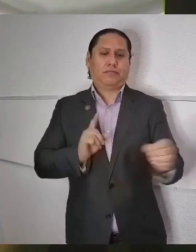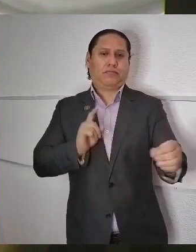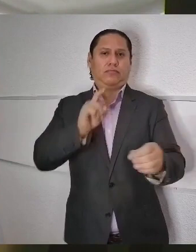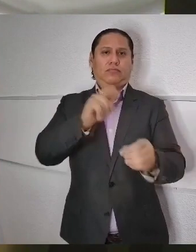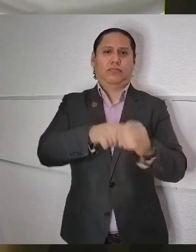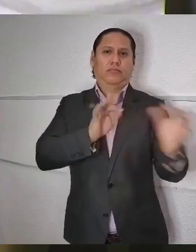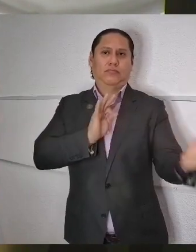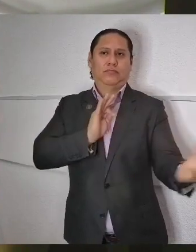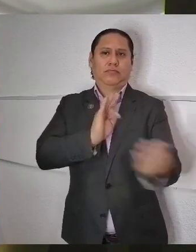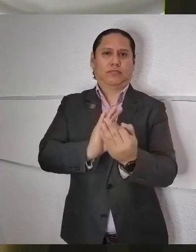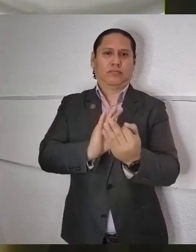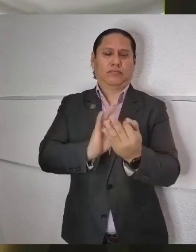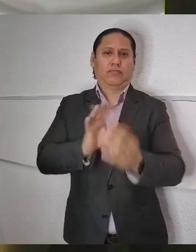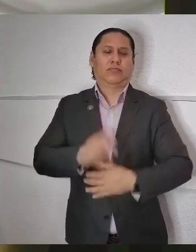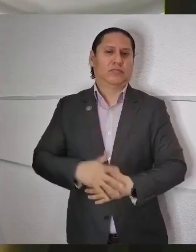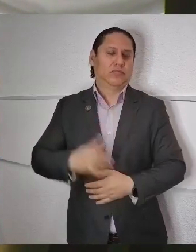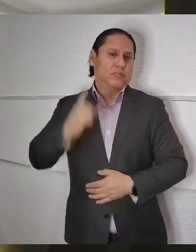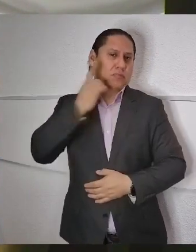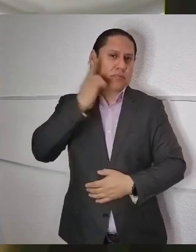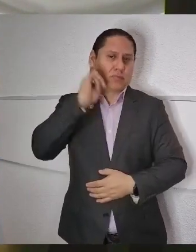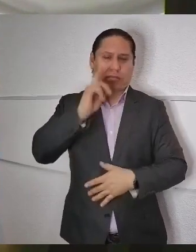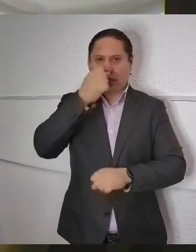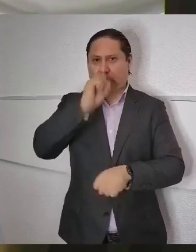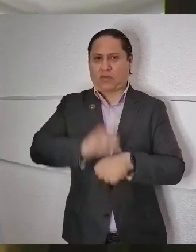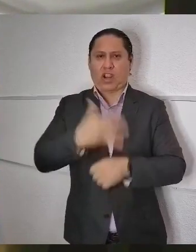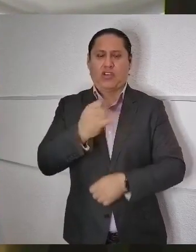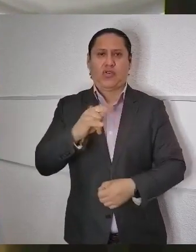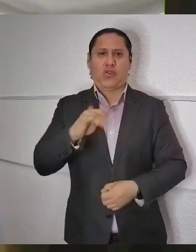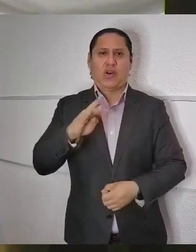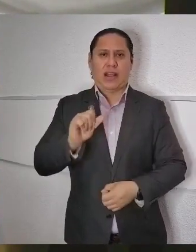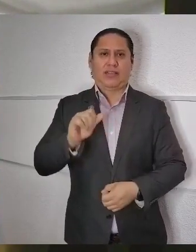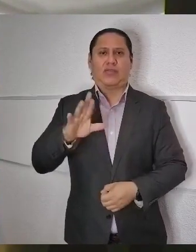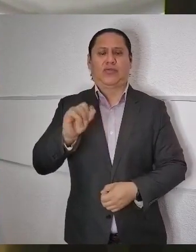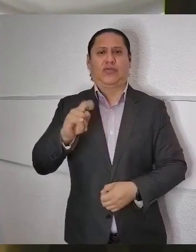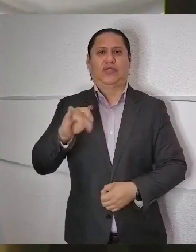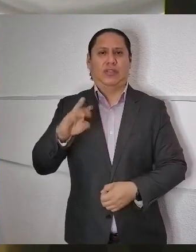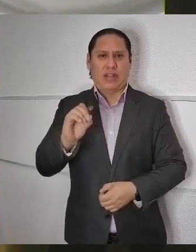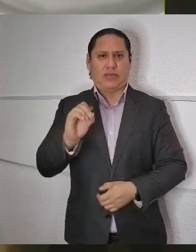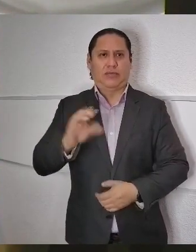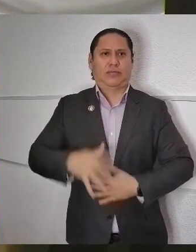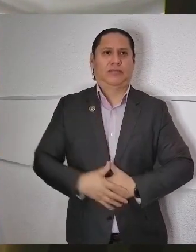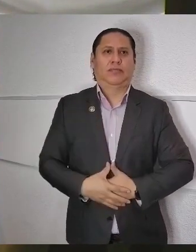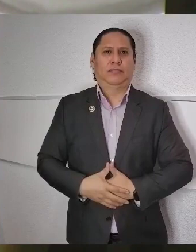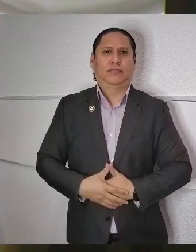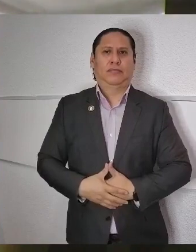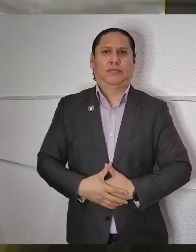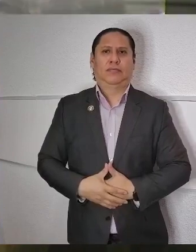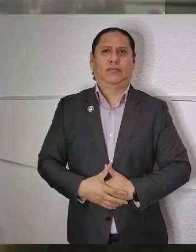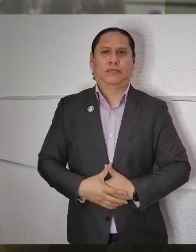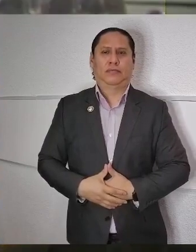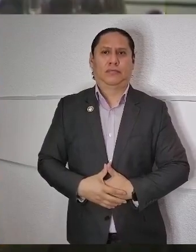inscribirse personalmente ante la diputada secretaria Yolanda del Rosario Correa González.